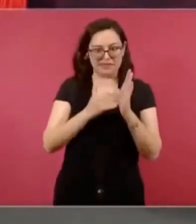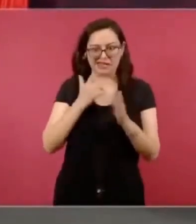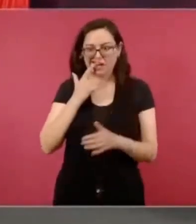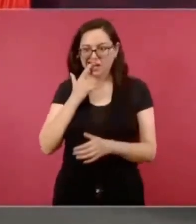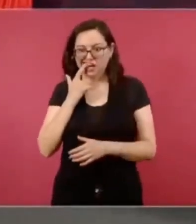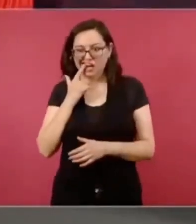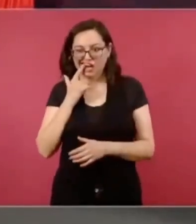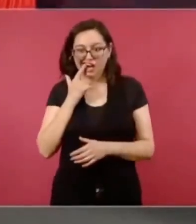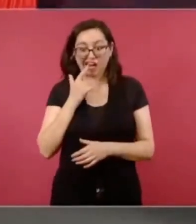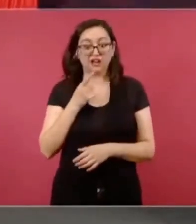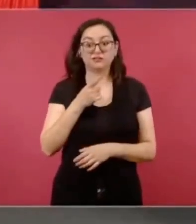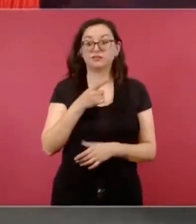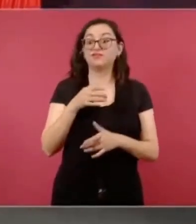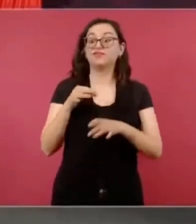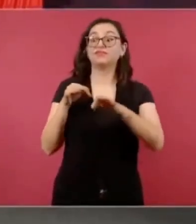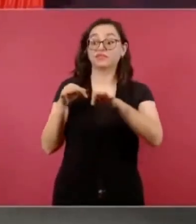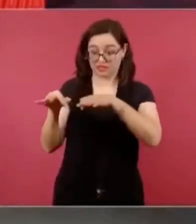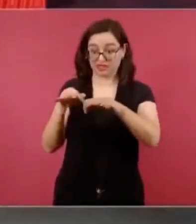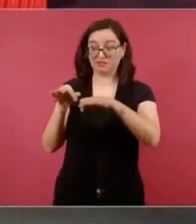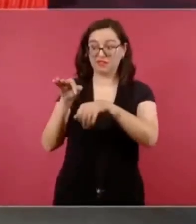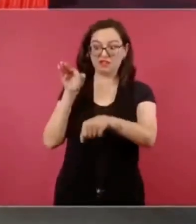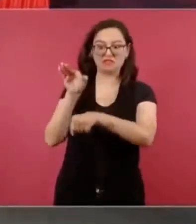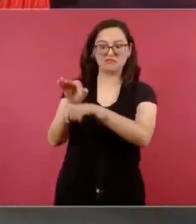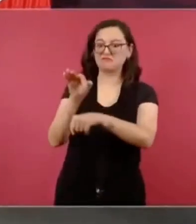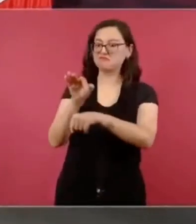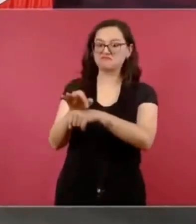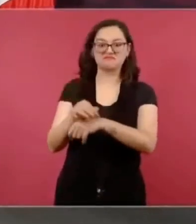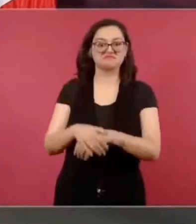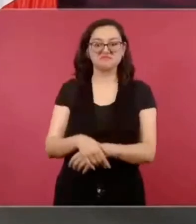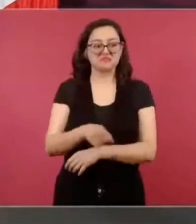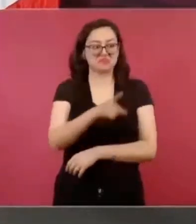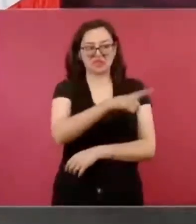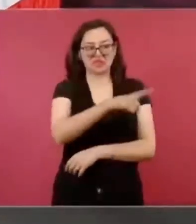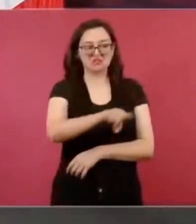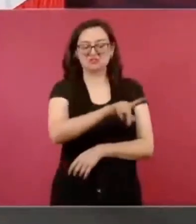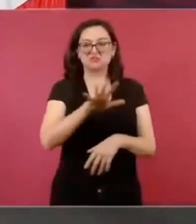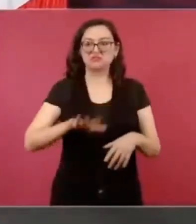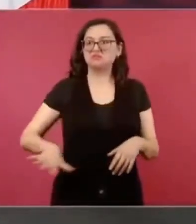para defender a los trabajadores, no defienden al pueblo,